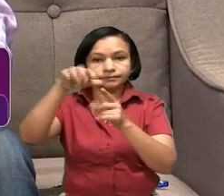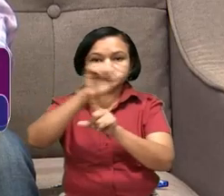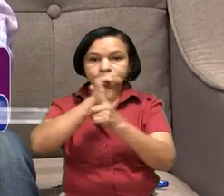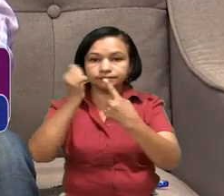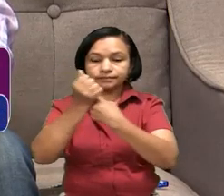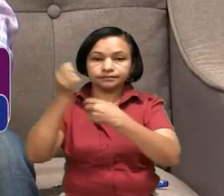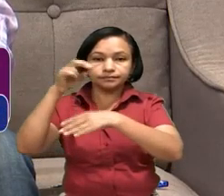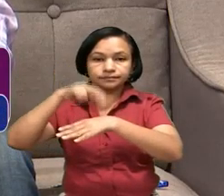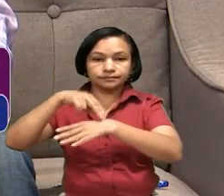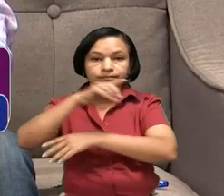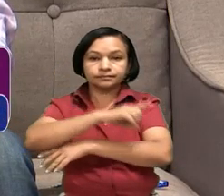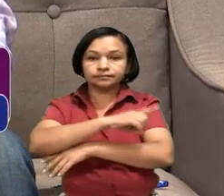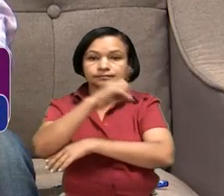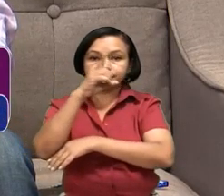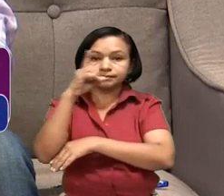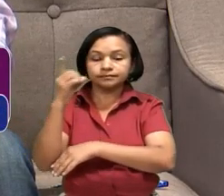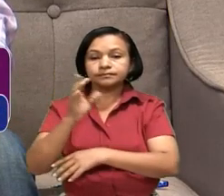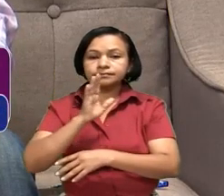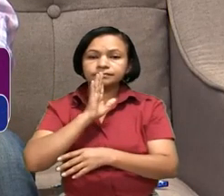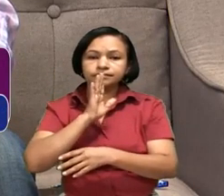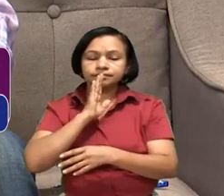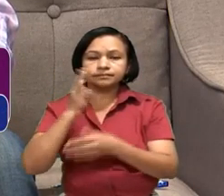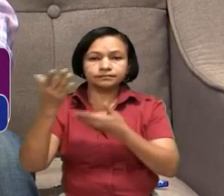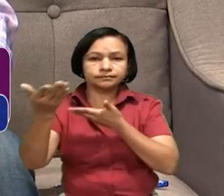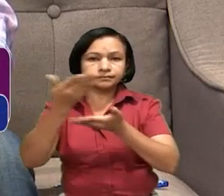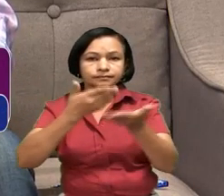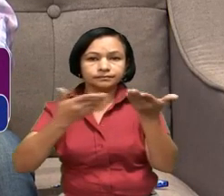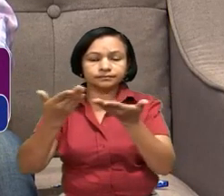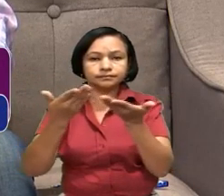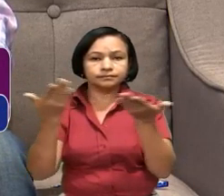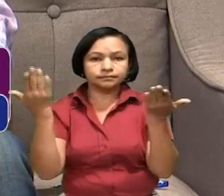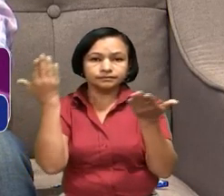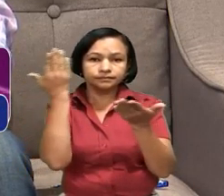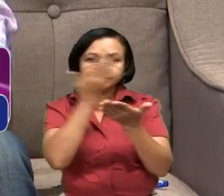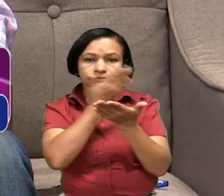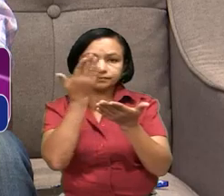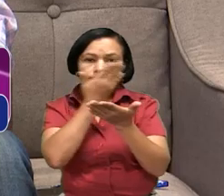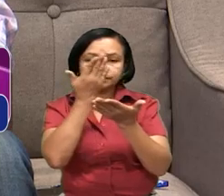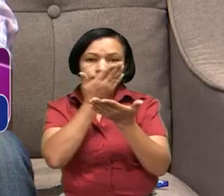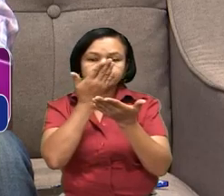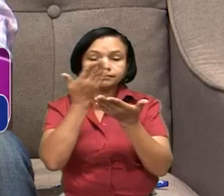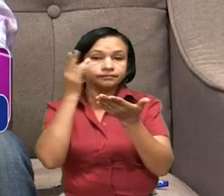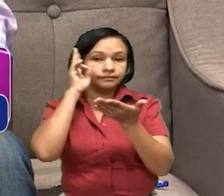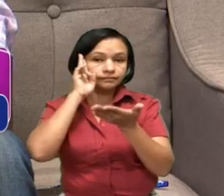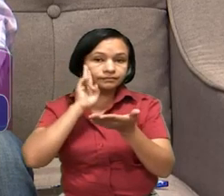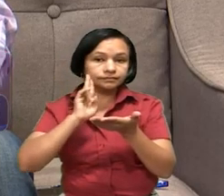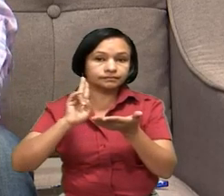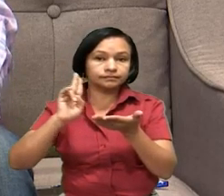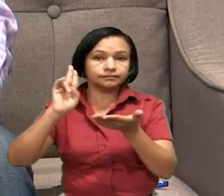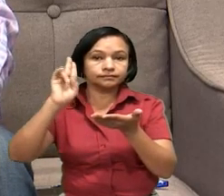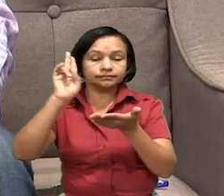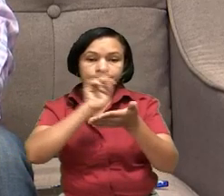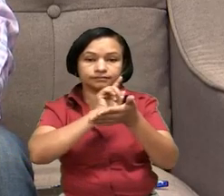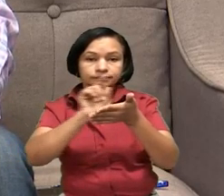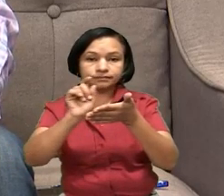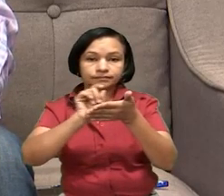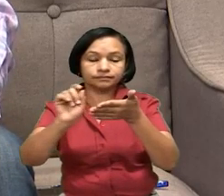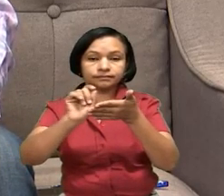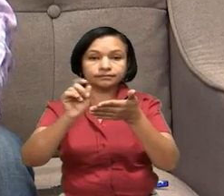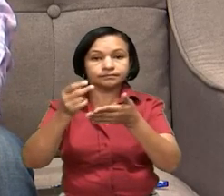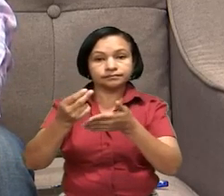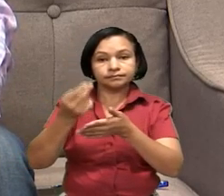oportunidad un proceso de conversaciones sobre una carrera una profesión y un oficio que ayudará a delinear escribir y rescatar la historia